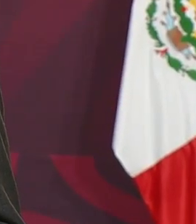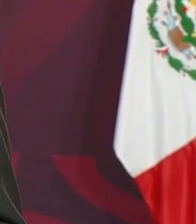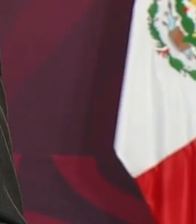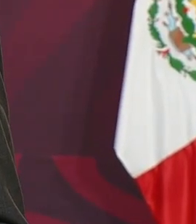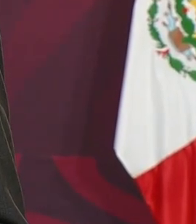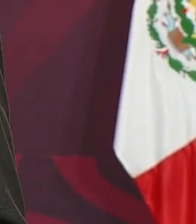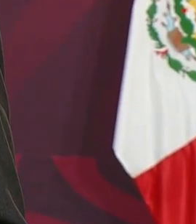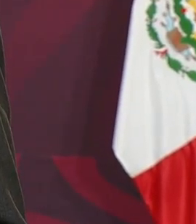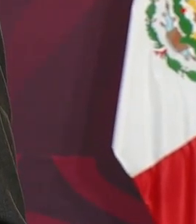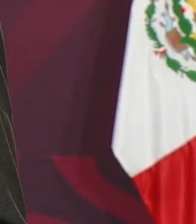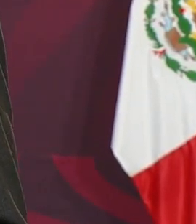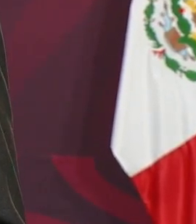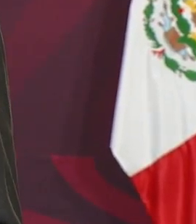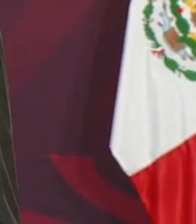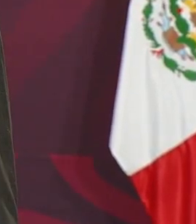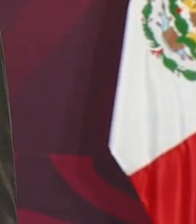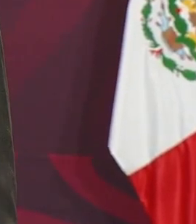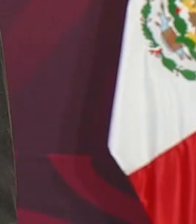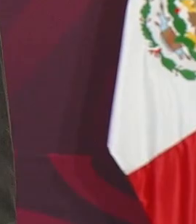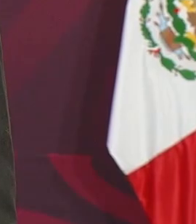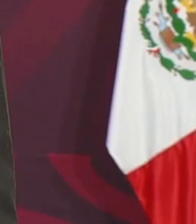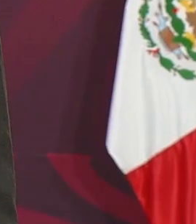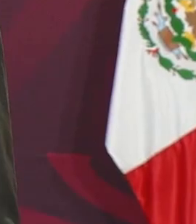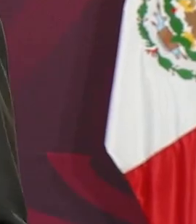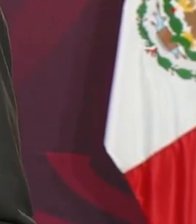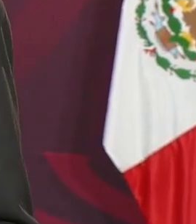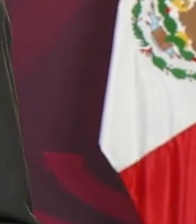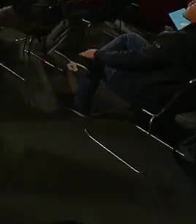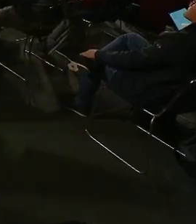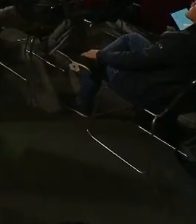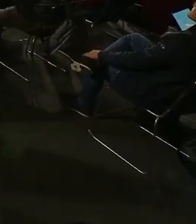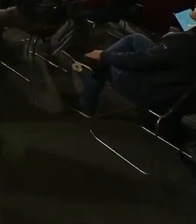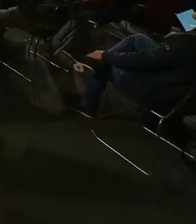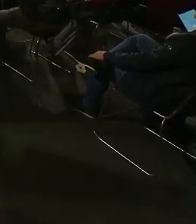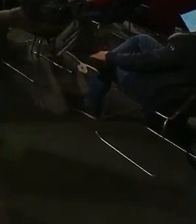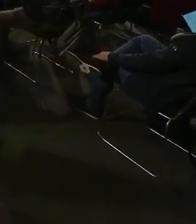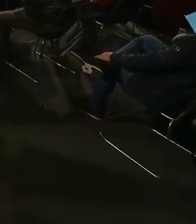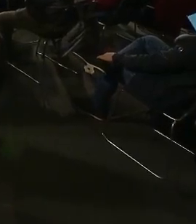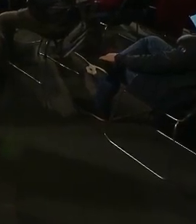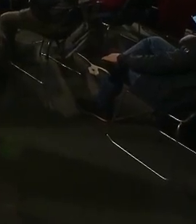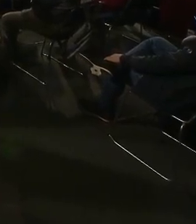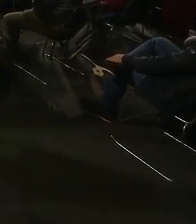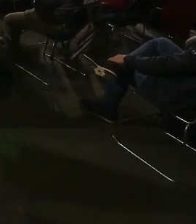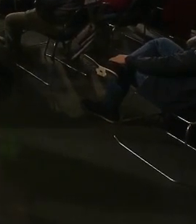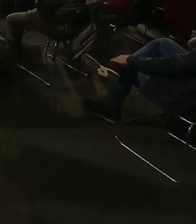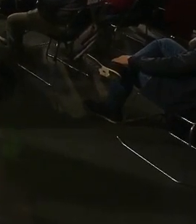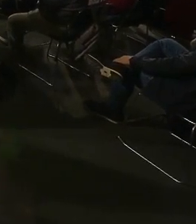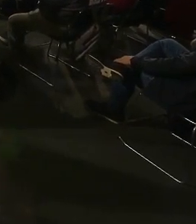afectados, a los damnificados. Entonces, empezamos con Rosa Isela.